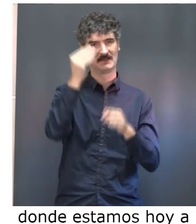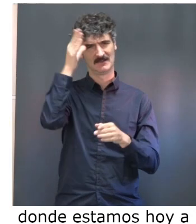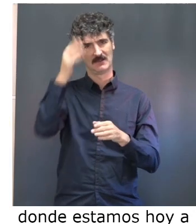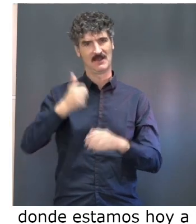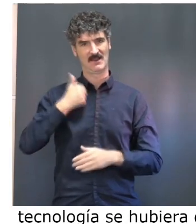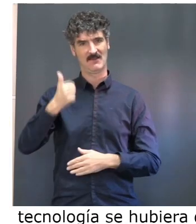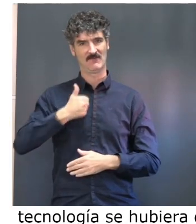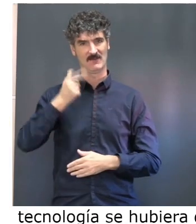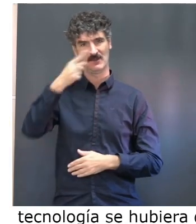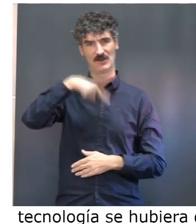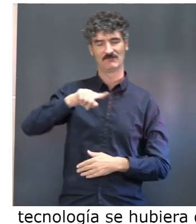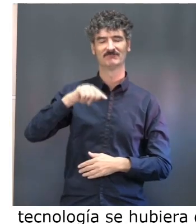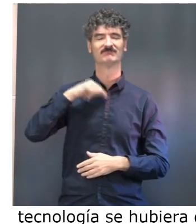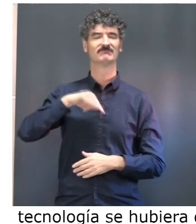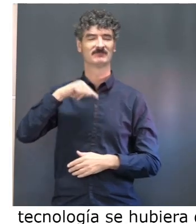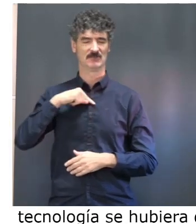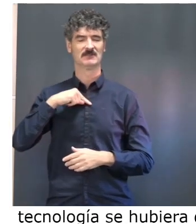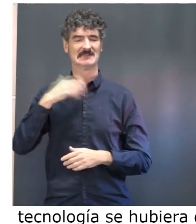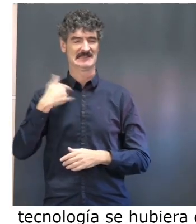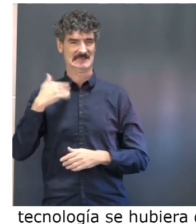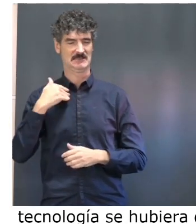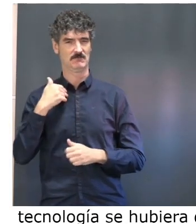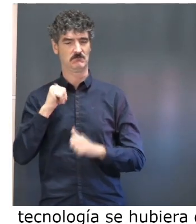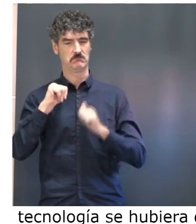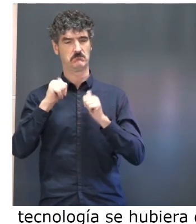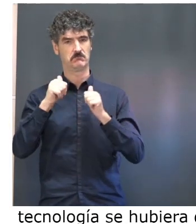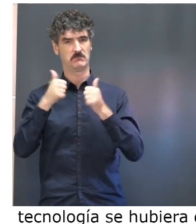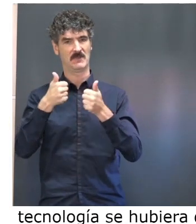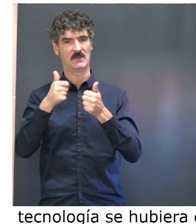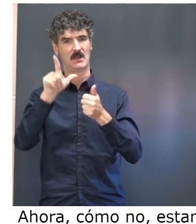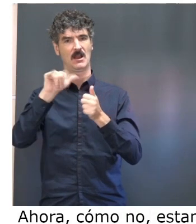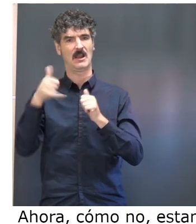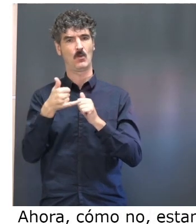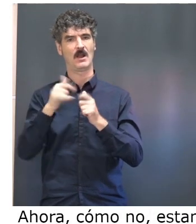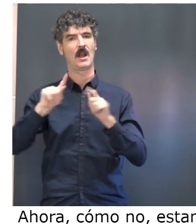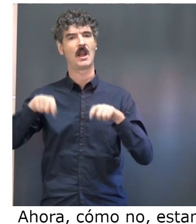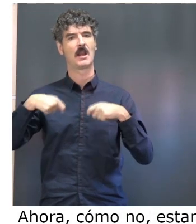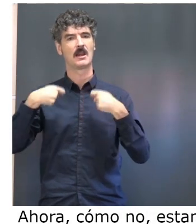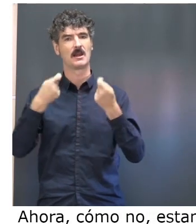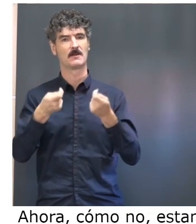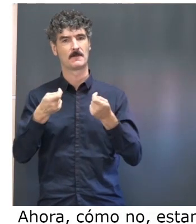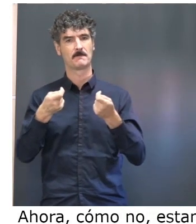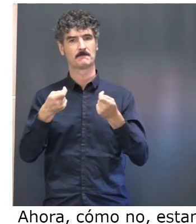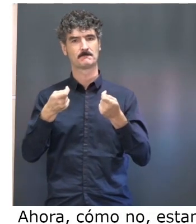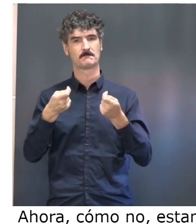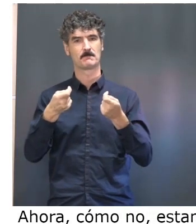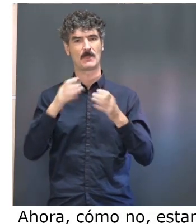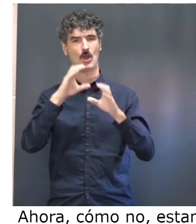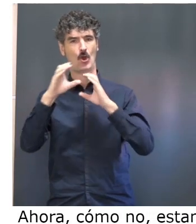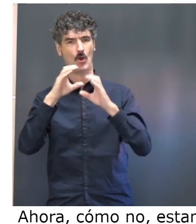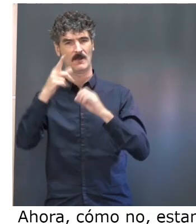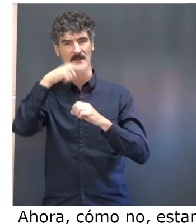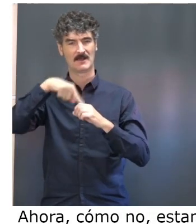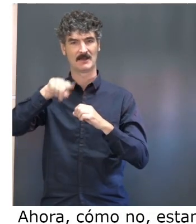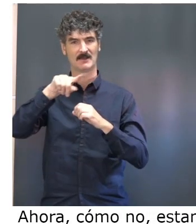artificial. Ya nos servimos de ella, un poquito de ella, ¿no? Para crear un lenguaje natural en el comunicador Asterisk Read, pues bueno, que sí que es verdad que